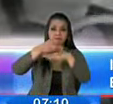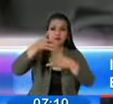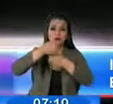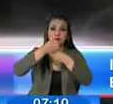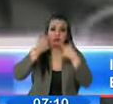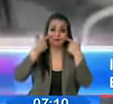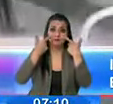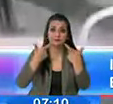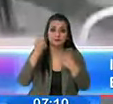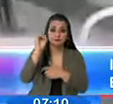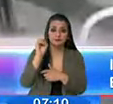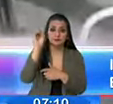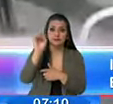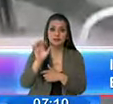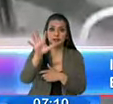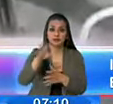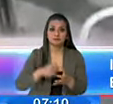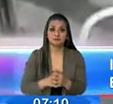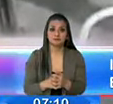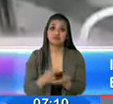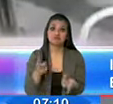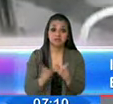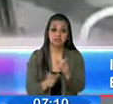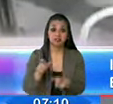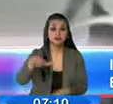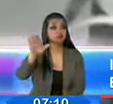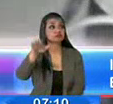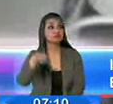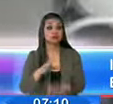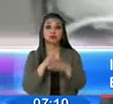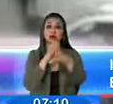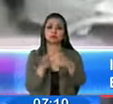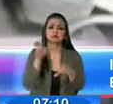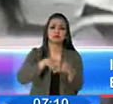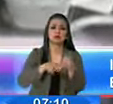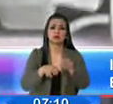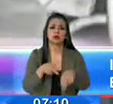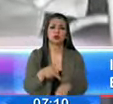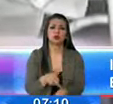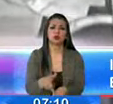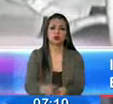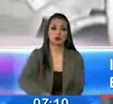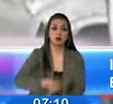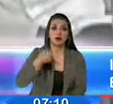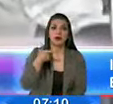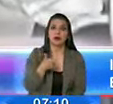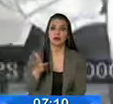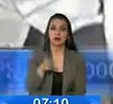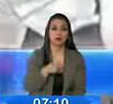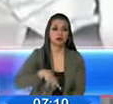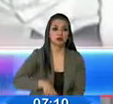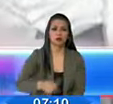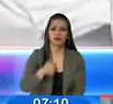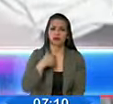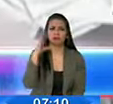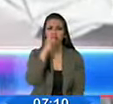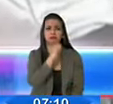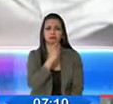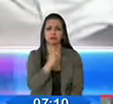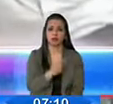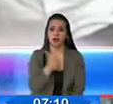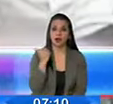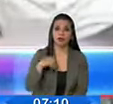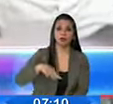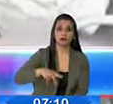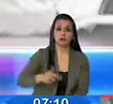seguridad. Se subieron como pasajeros nada más y ahí lo que vinieron, sacaron el arma y comenzaron a robar. Yo no me di cuenta, ya cuando lo vi, pues al lado mío robando nada